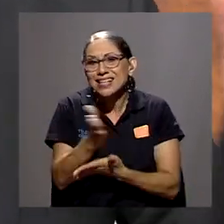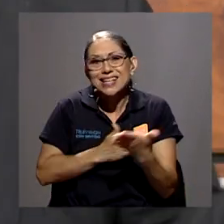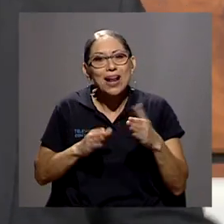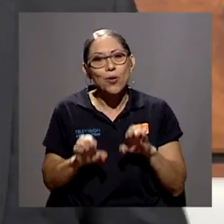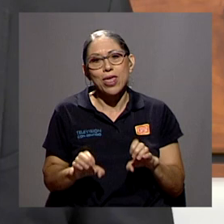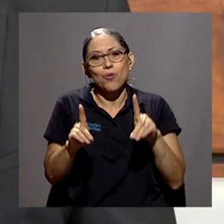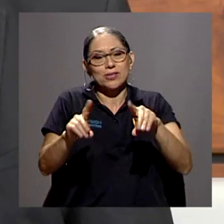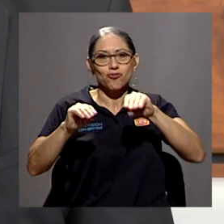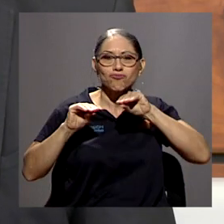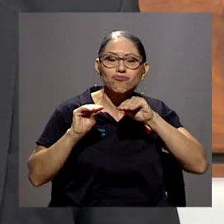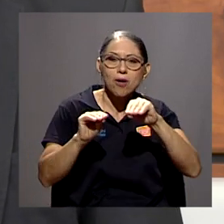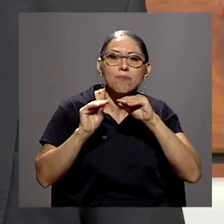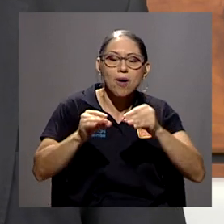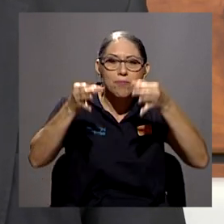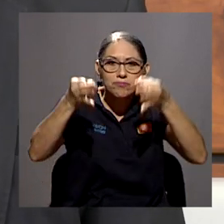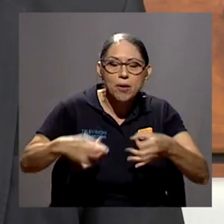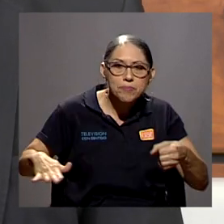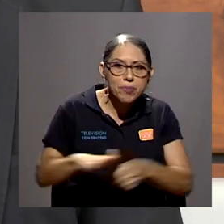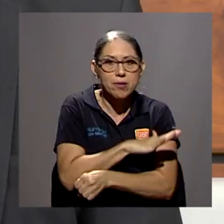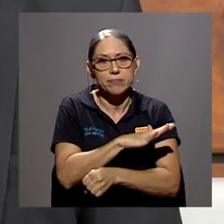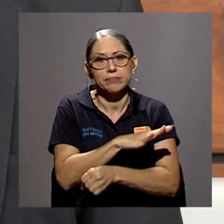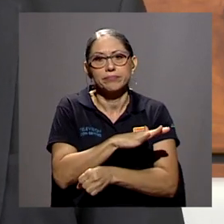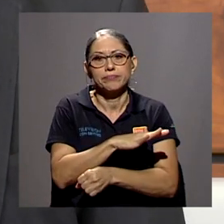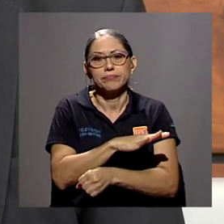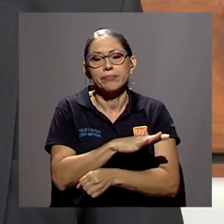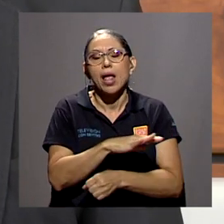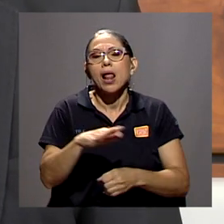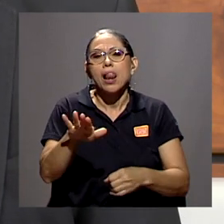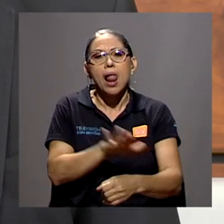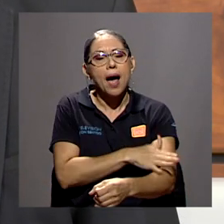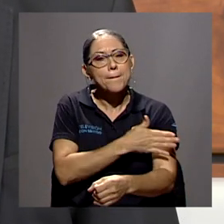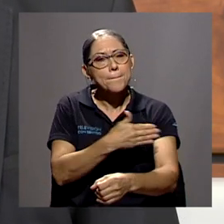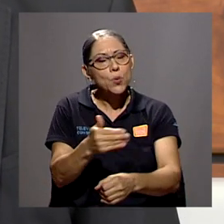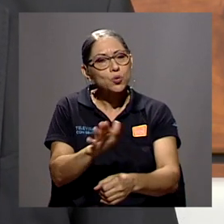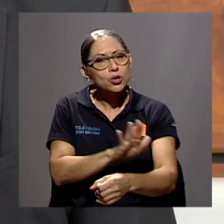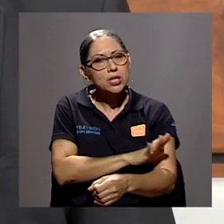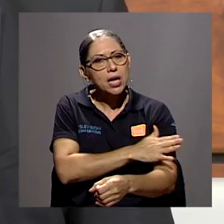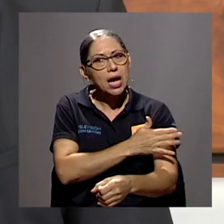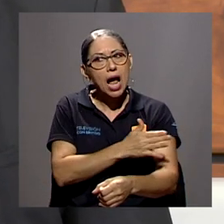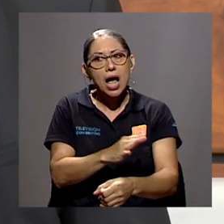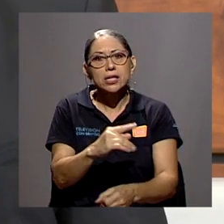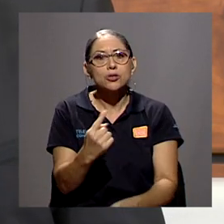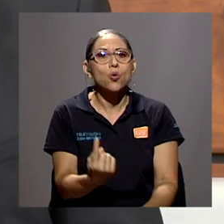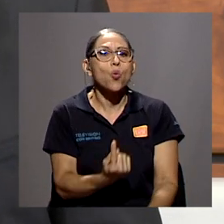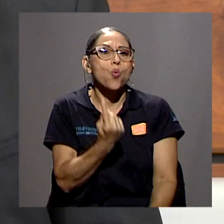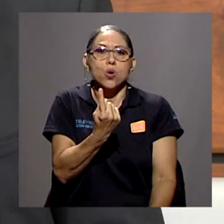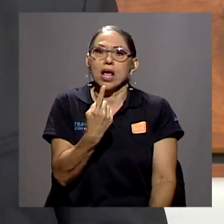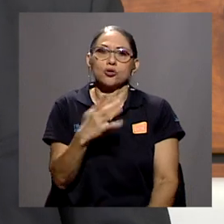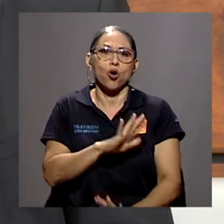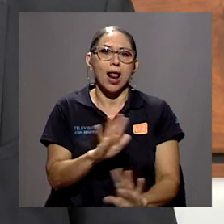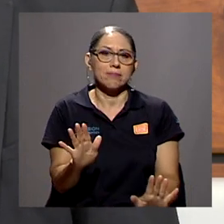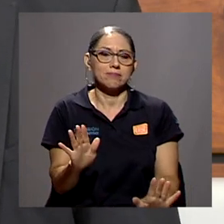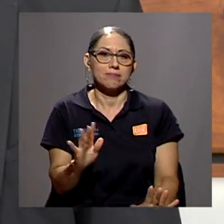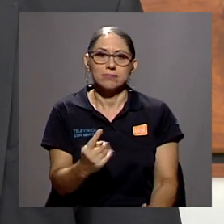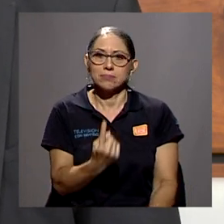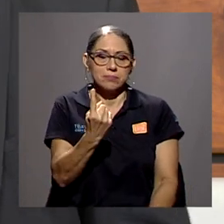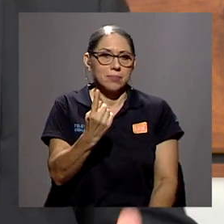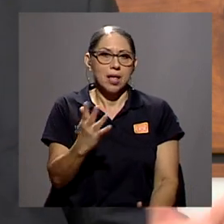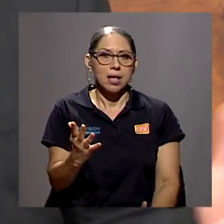total de o integral esté la música es una sola en muchos sentidos